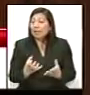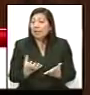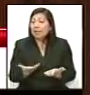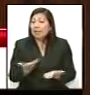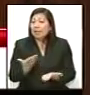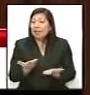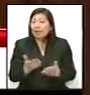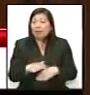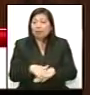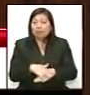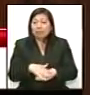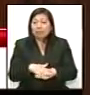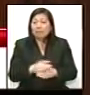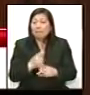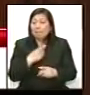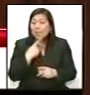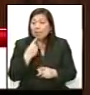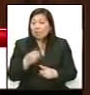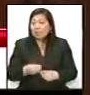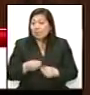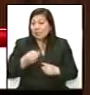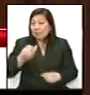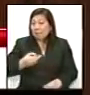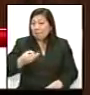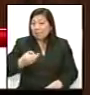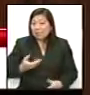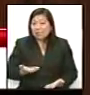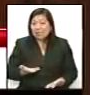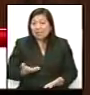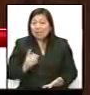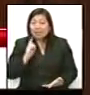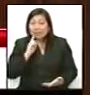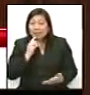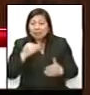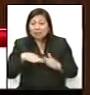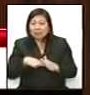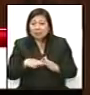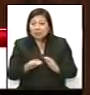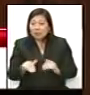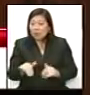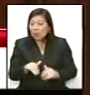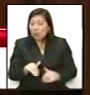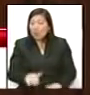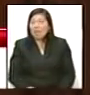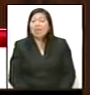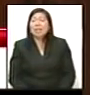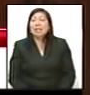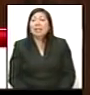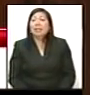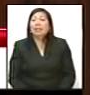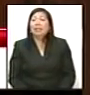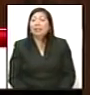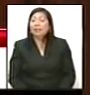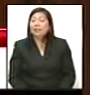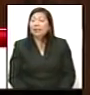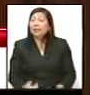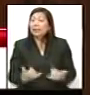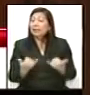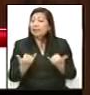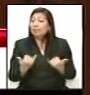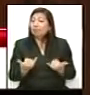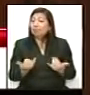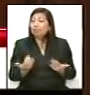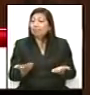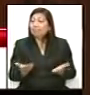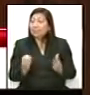tener un tratamiento idóneo especial y no ser metida en la misma lógica. ¿Se dan cuenta? Y aquí entonces